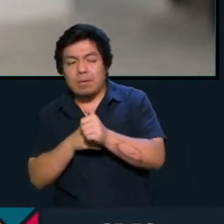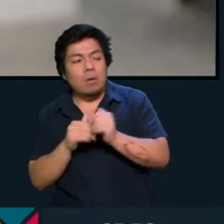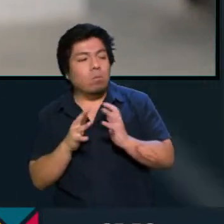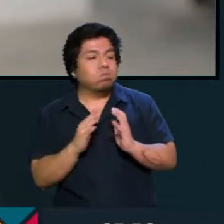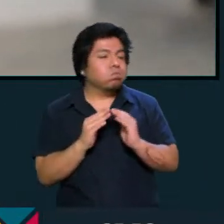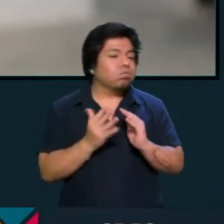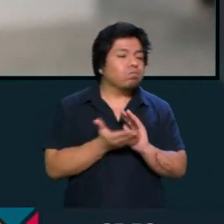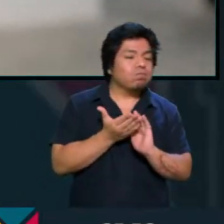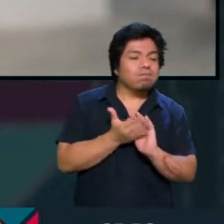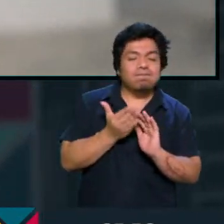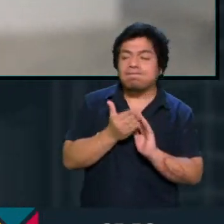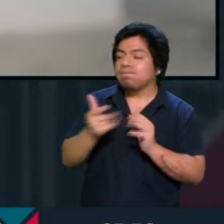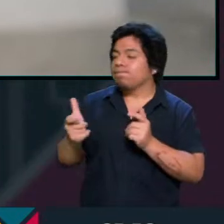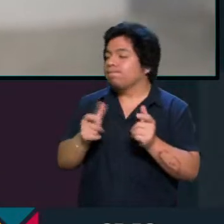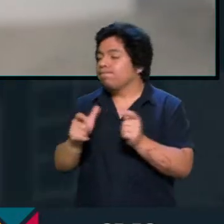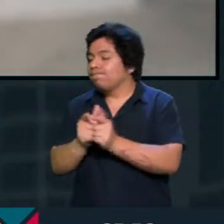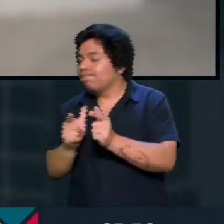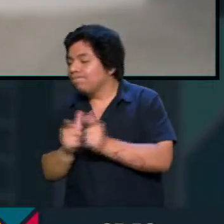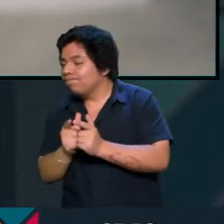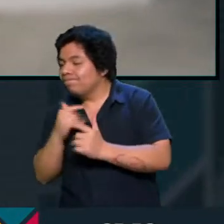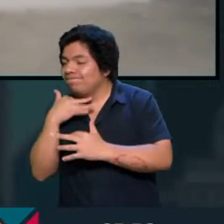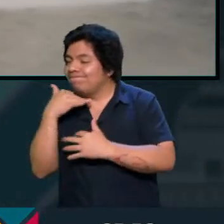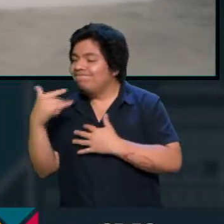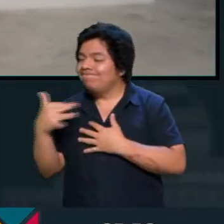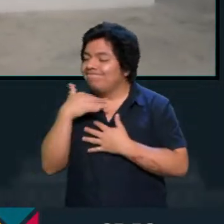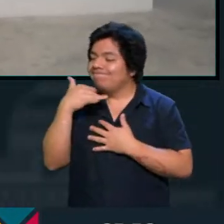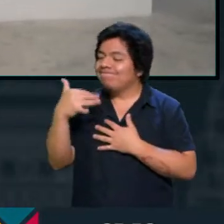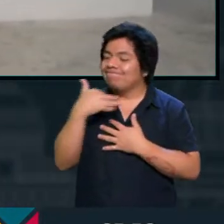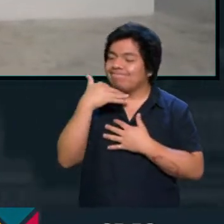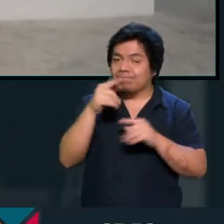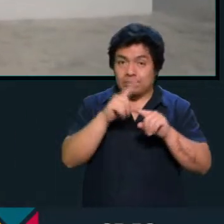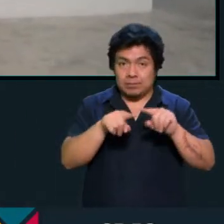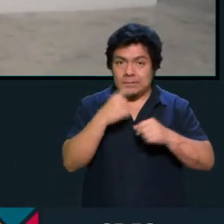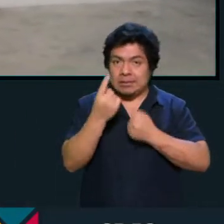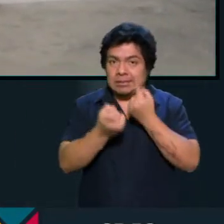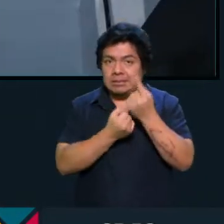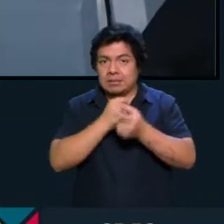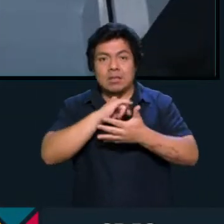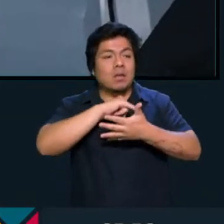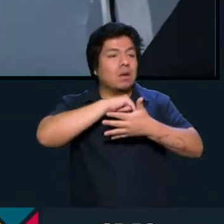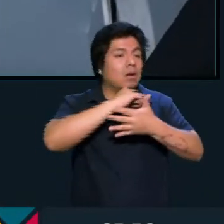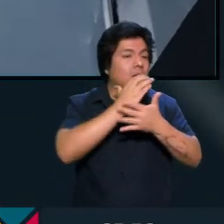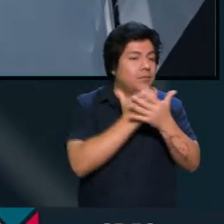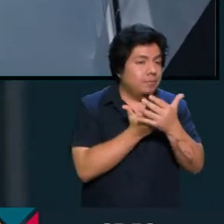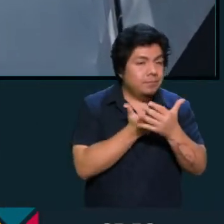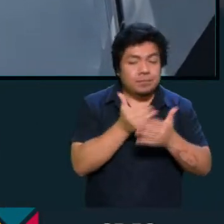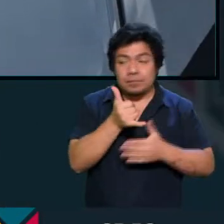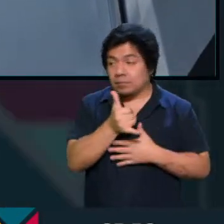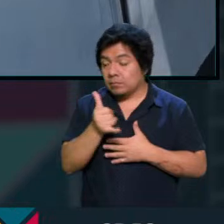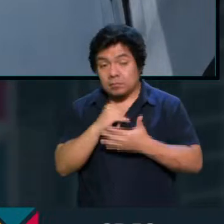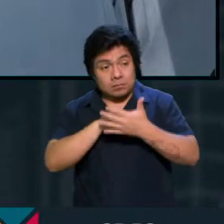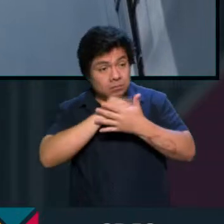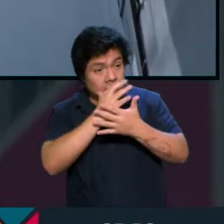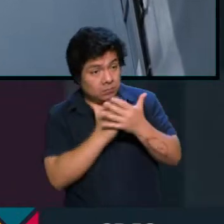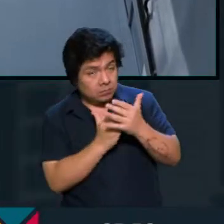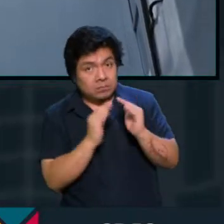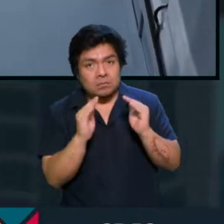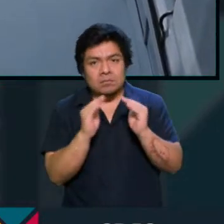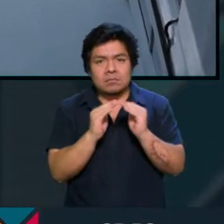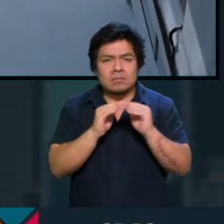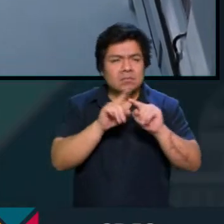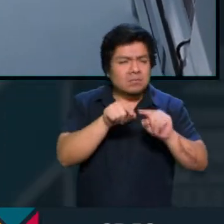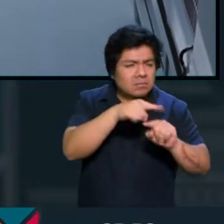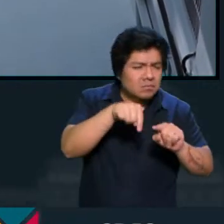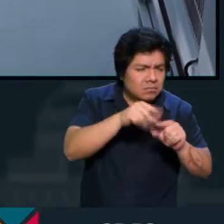algunos proveedores. Hubo mucha corrupción, incluso de algunos despachos que contrataba el Infonavit para recuperar las casas de muchas